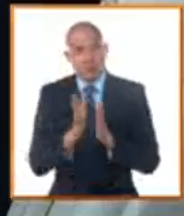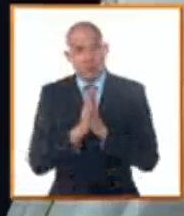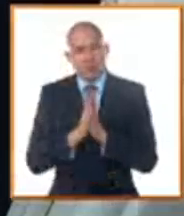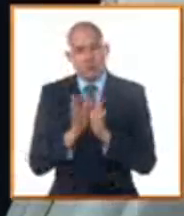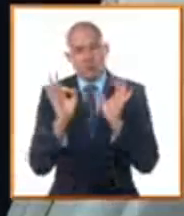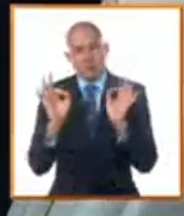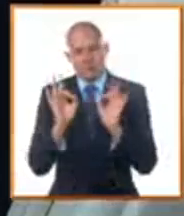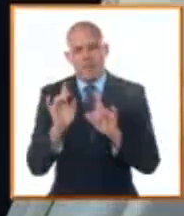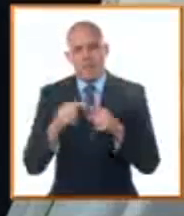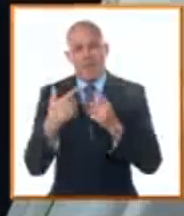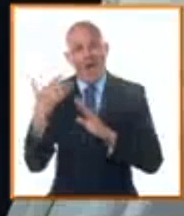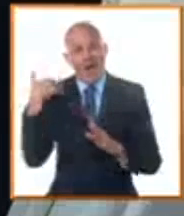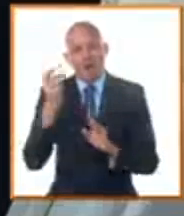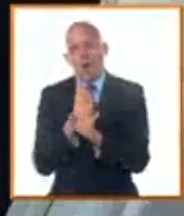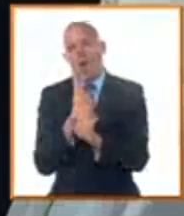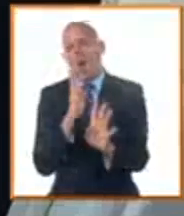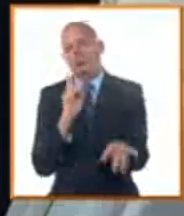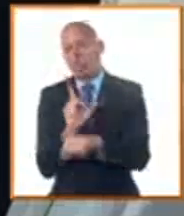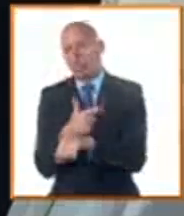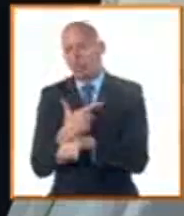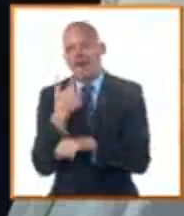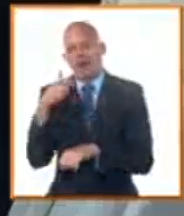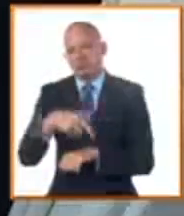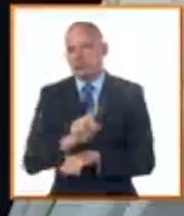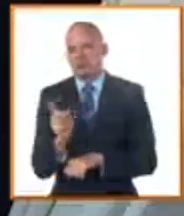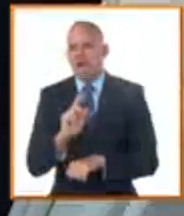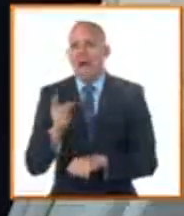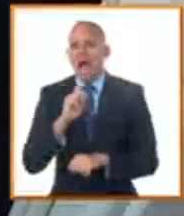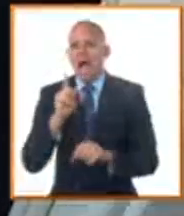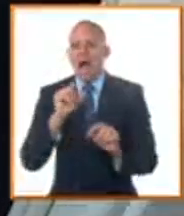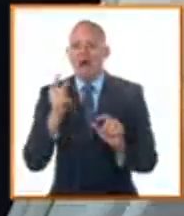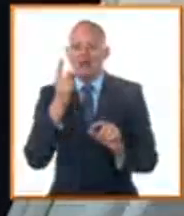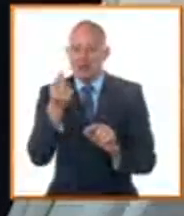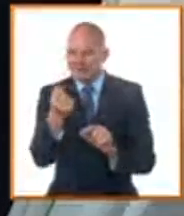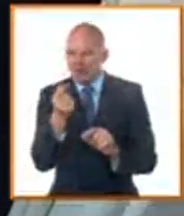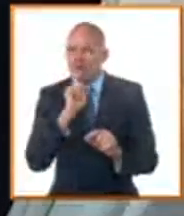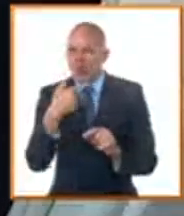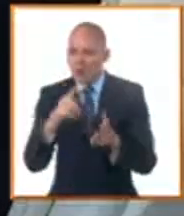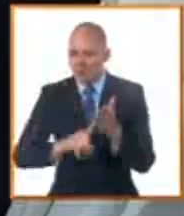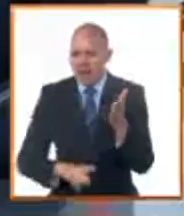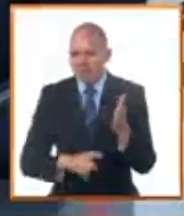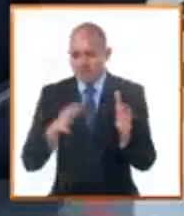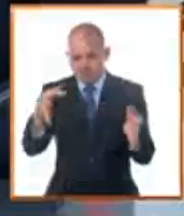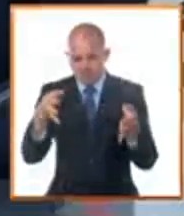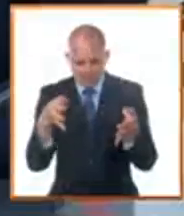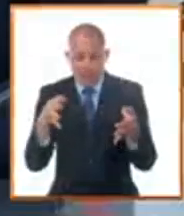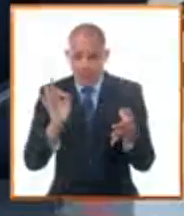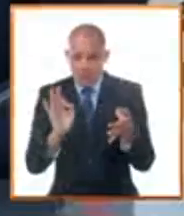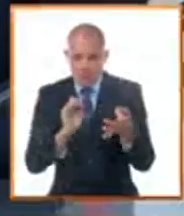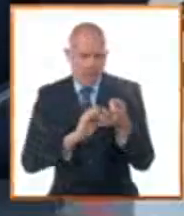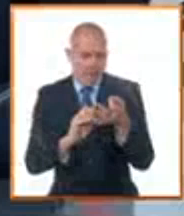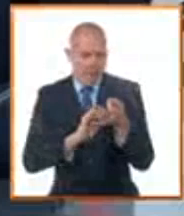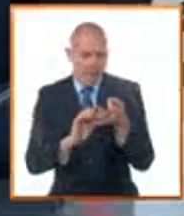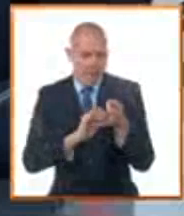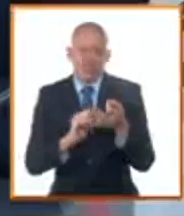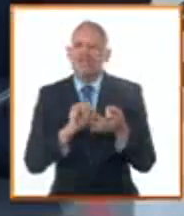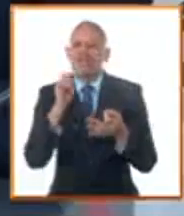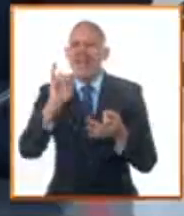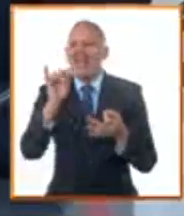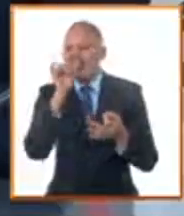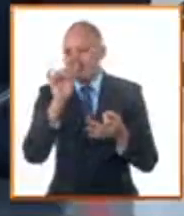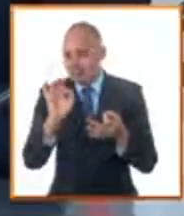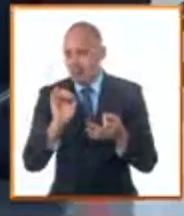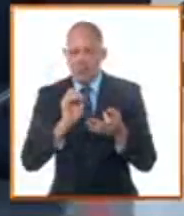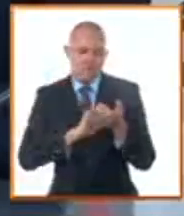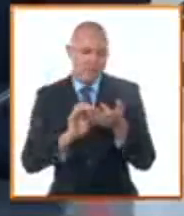arriba. La telefonía ha avanzado un poquito más. En la telefonía cerramos el año pasado con el 73% de los pagos por